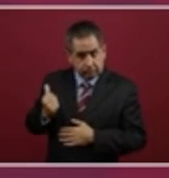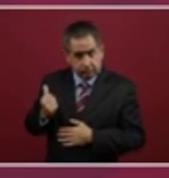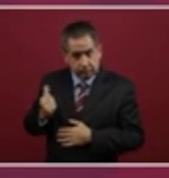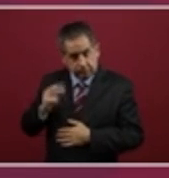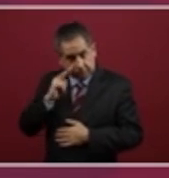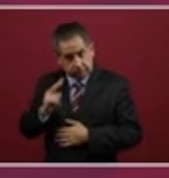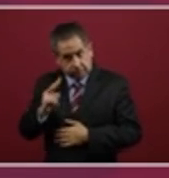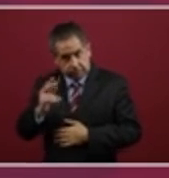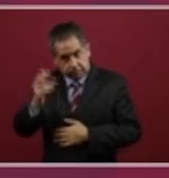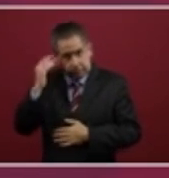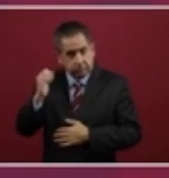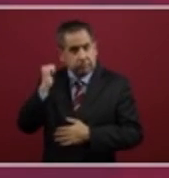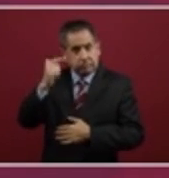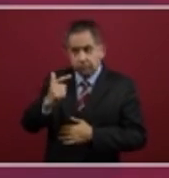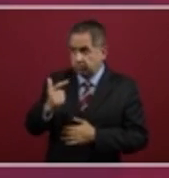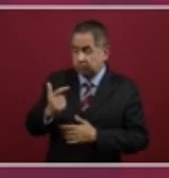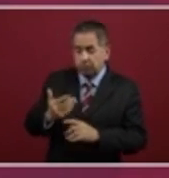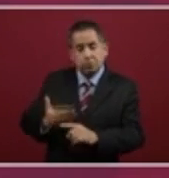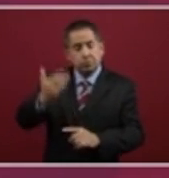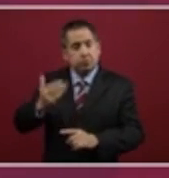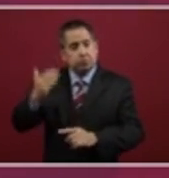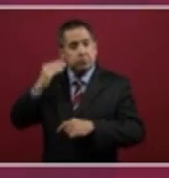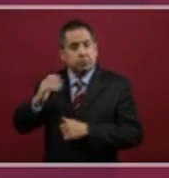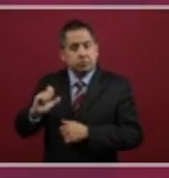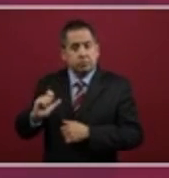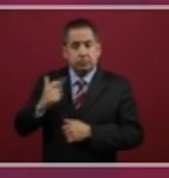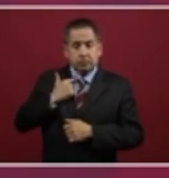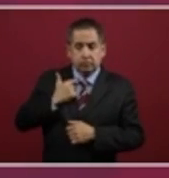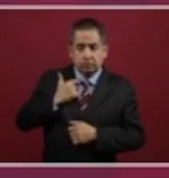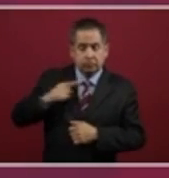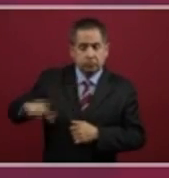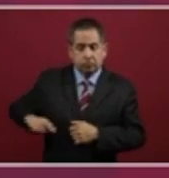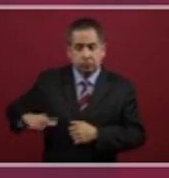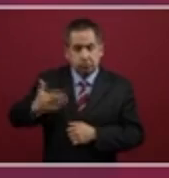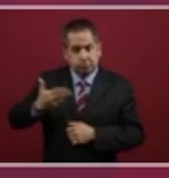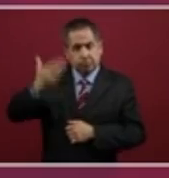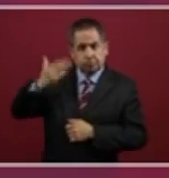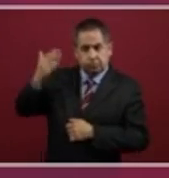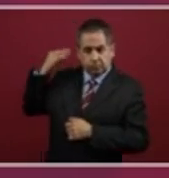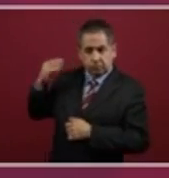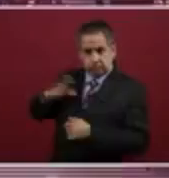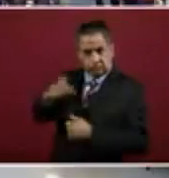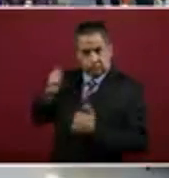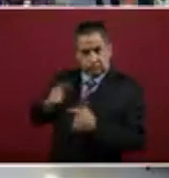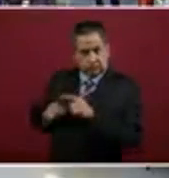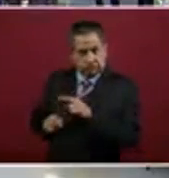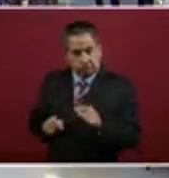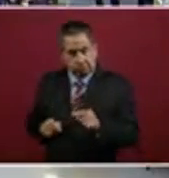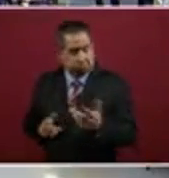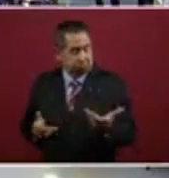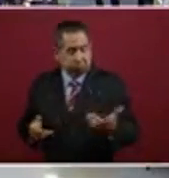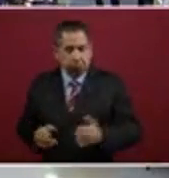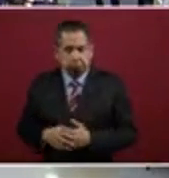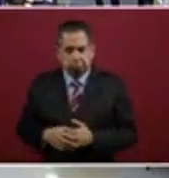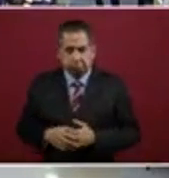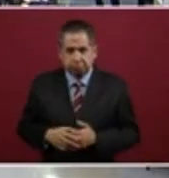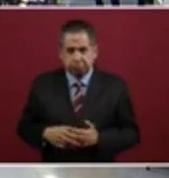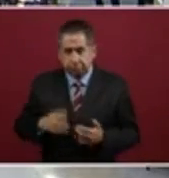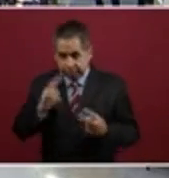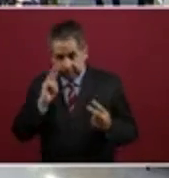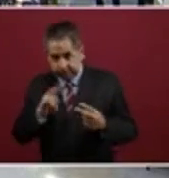¿visto ustedes algo así en los anteriores gobiernos? A ver.